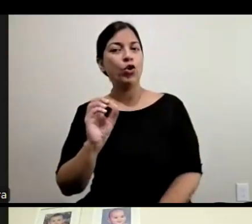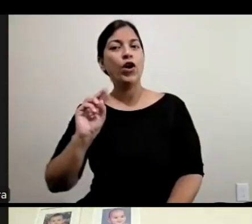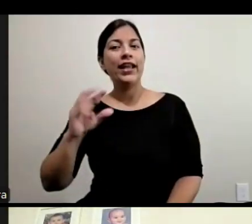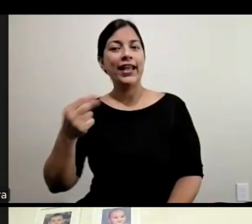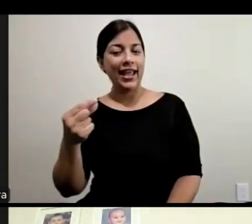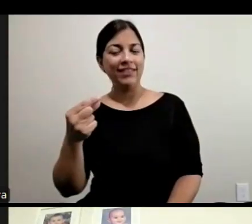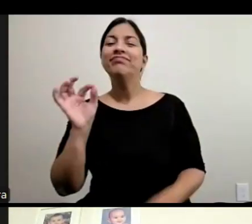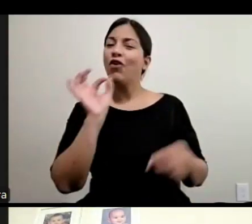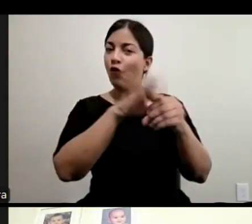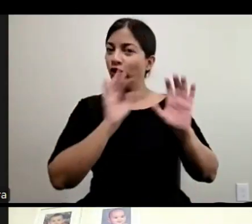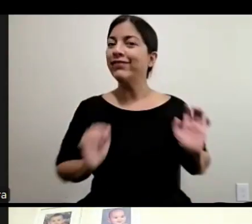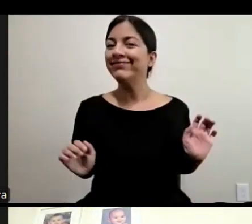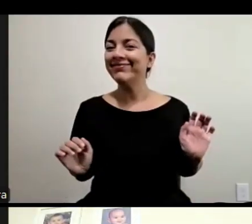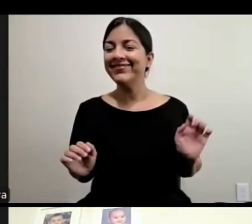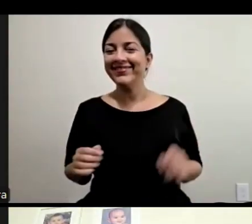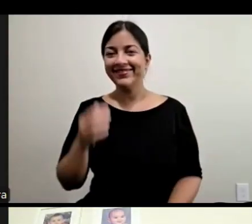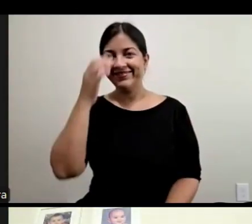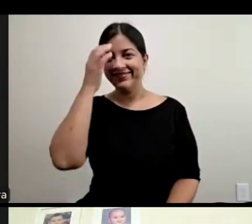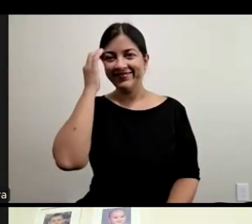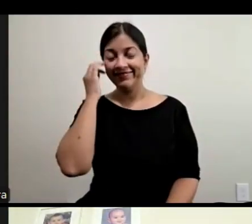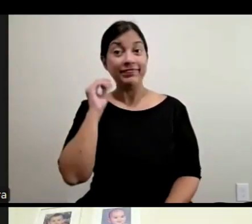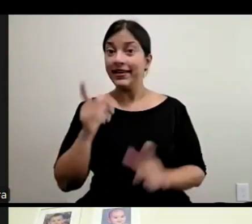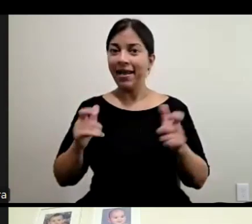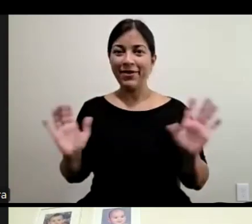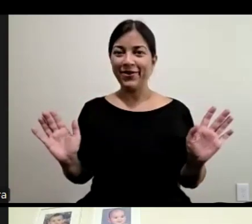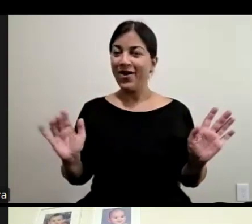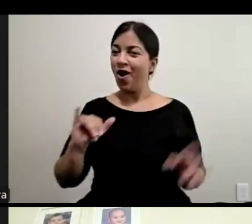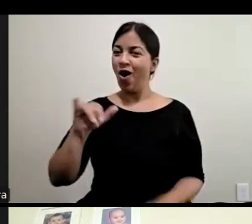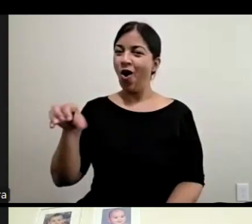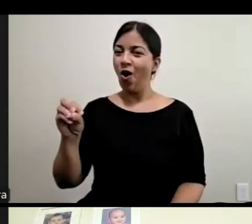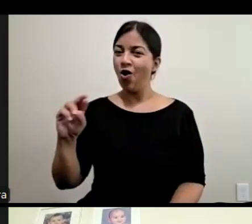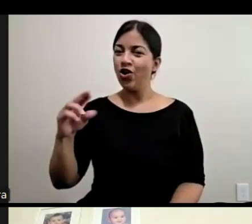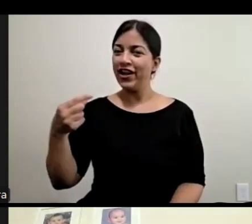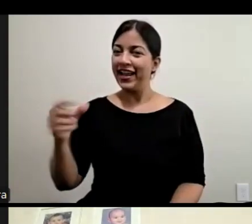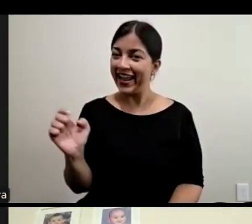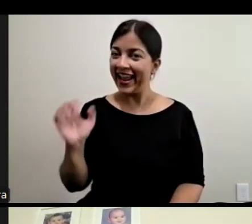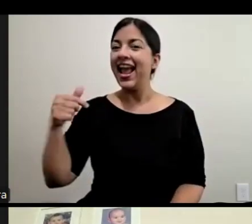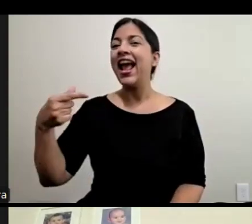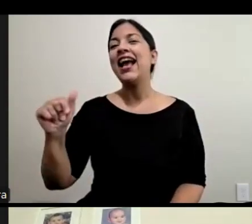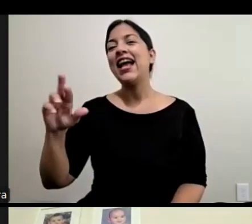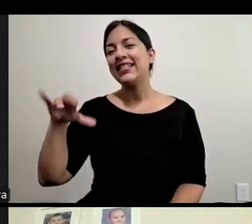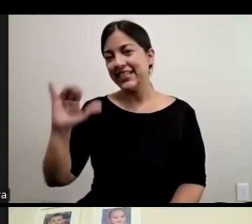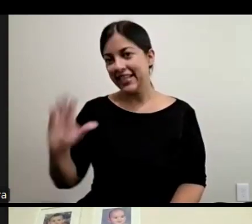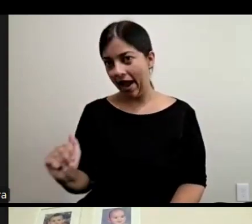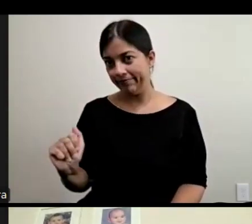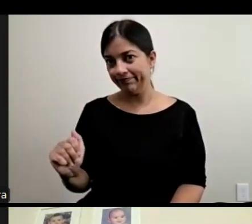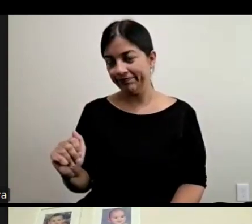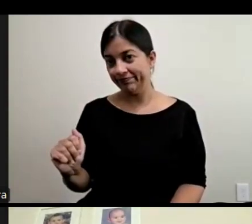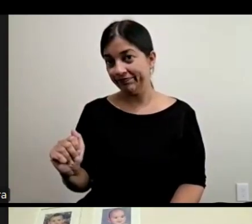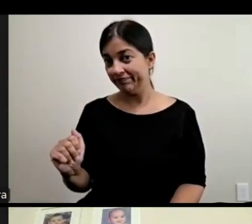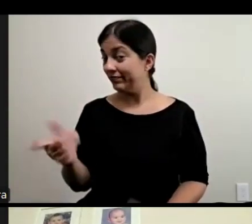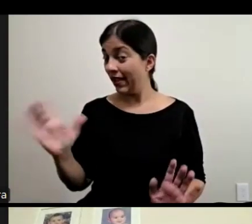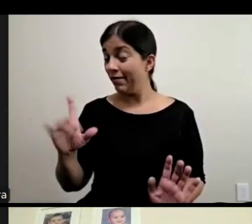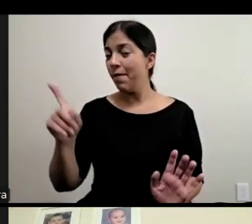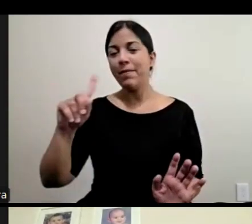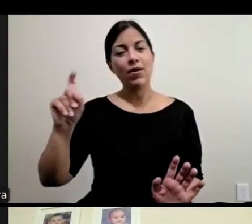Ponga su voto allá. Mira, pues rapidito. Jorge García. Vamos a hacer la pregunta,